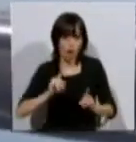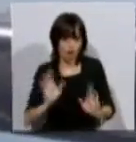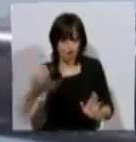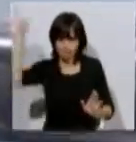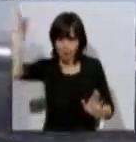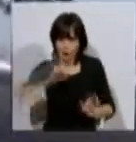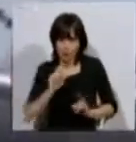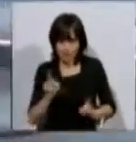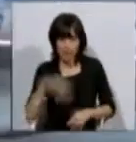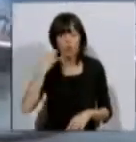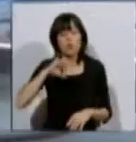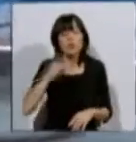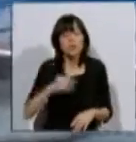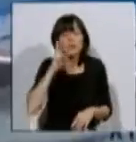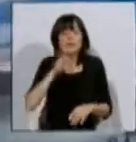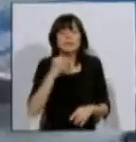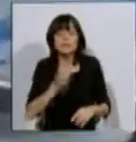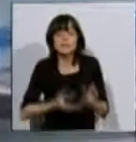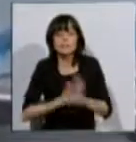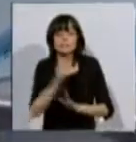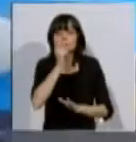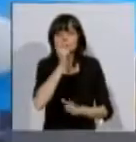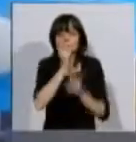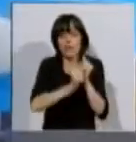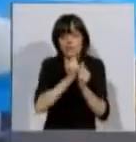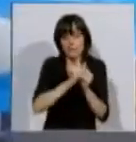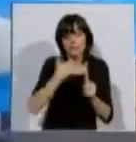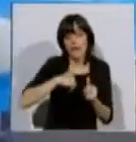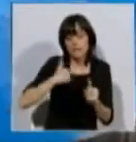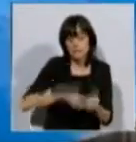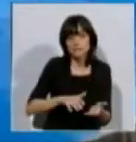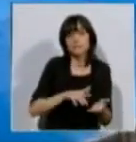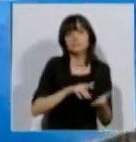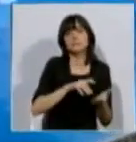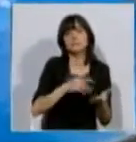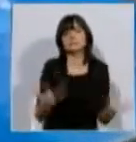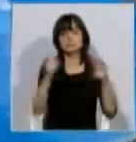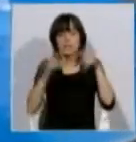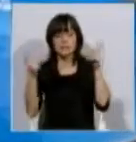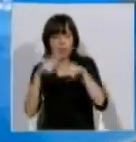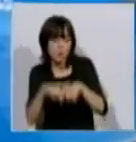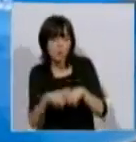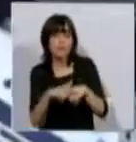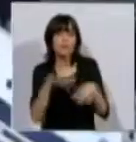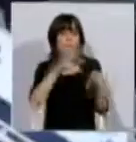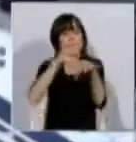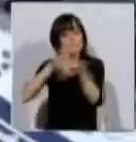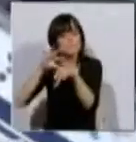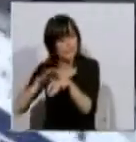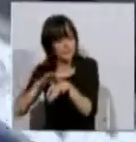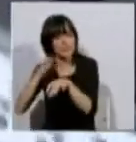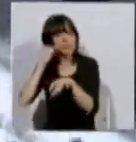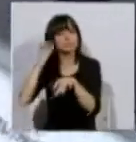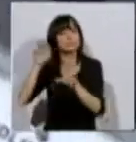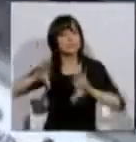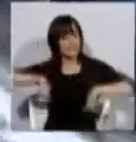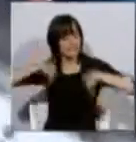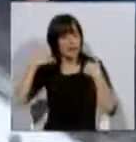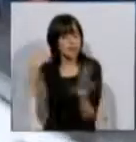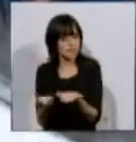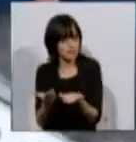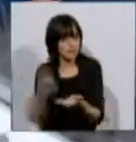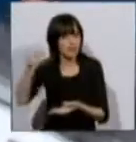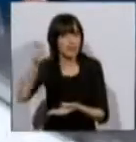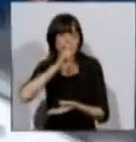solamente queda y resta esperar a ver si, producto de las juntas médicas y de la rehabilitación que María